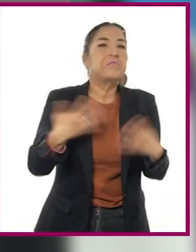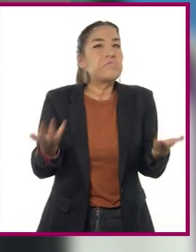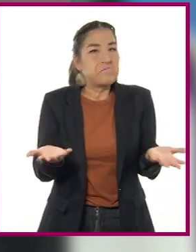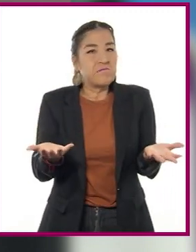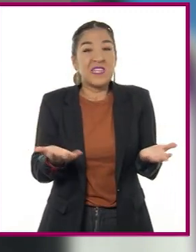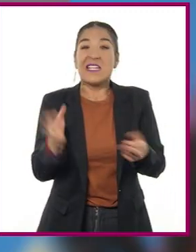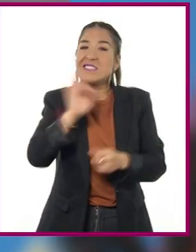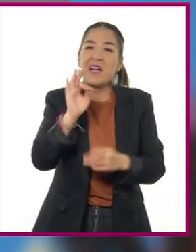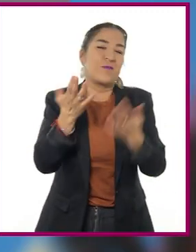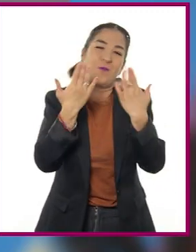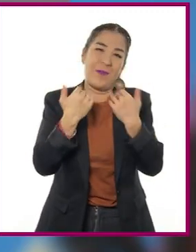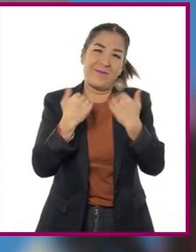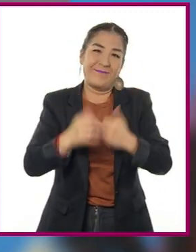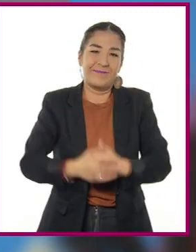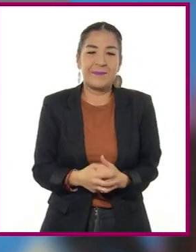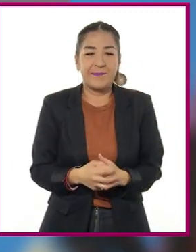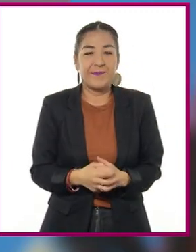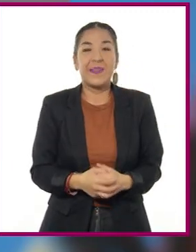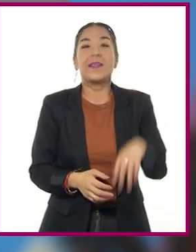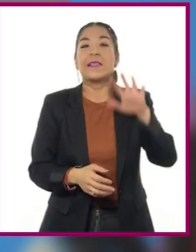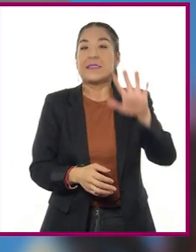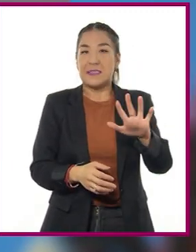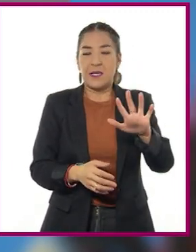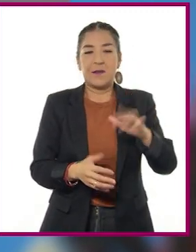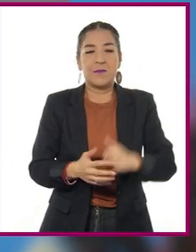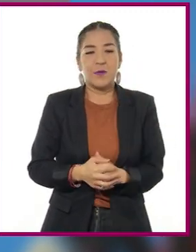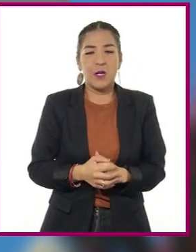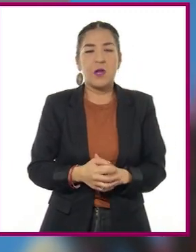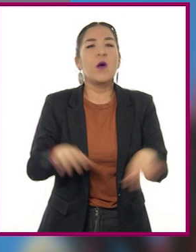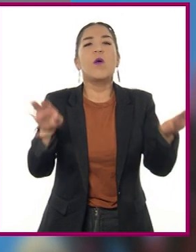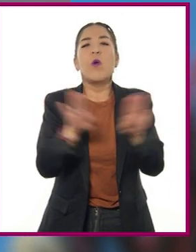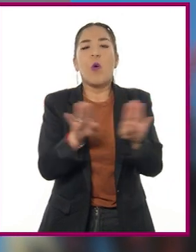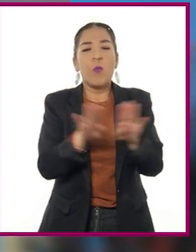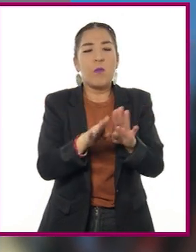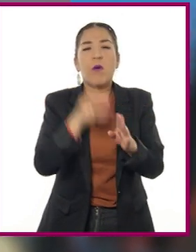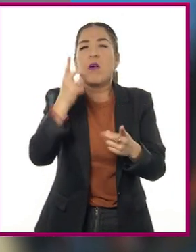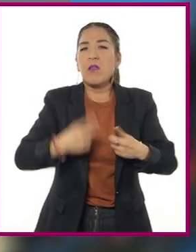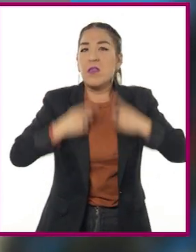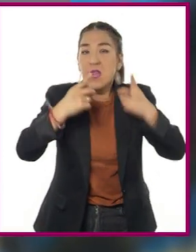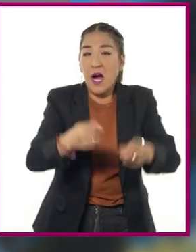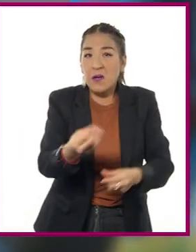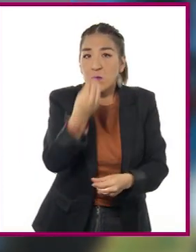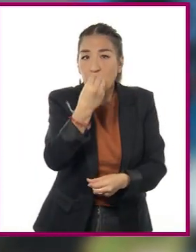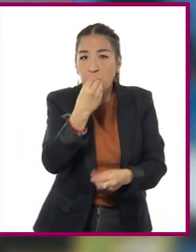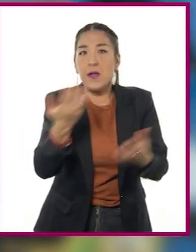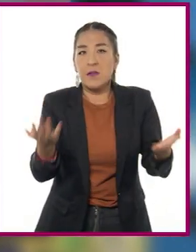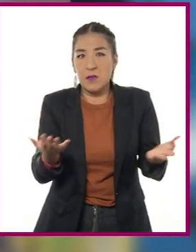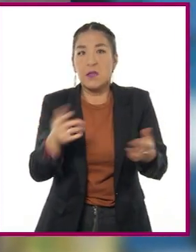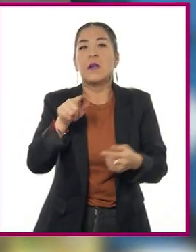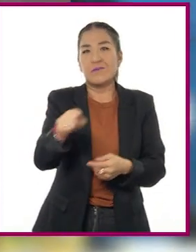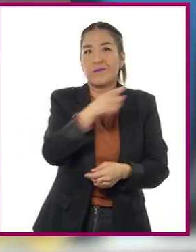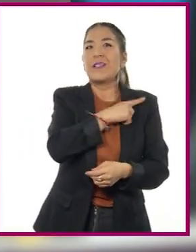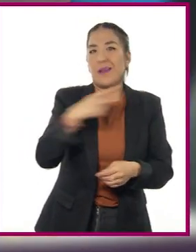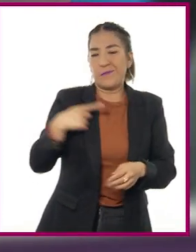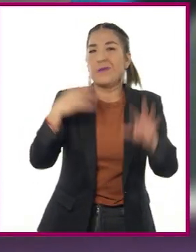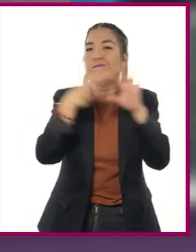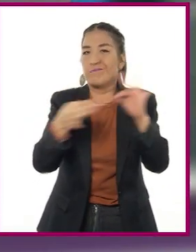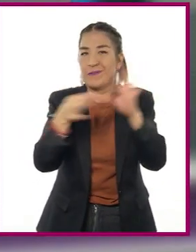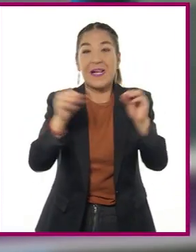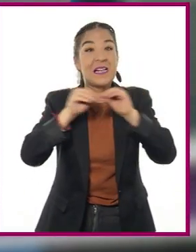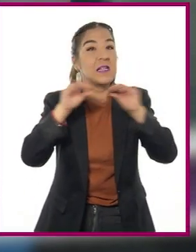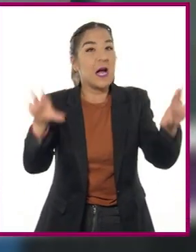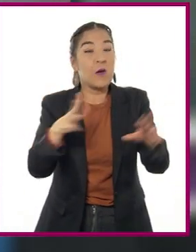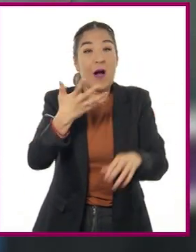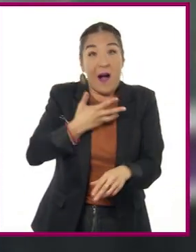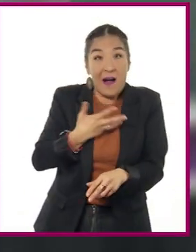si no tiene. 5. ¿Cómo se proporciona el alimento? Díganse los modos raros para ello, si